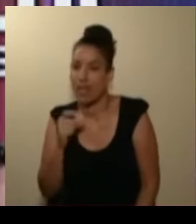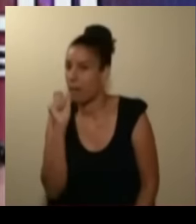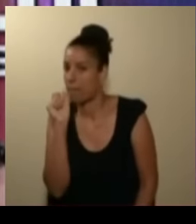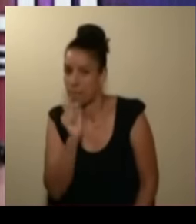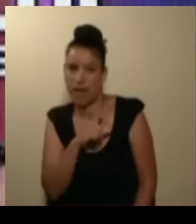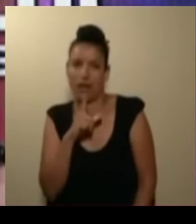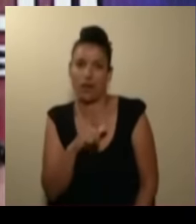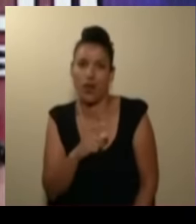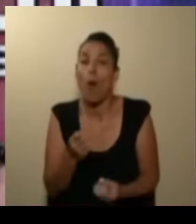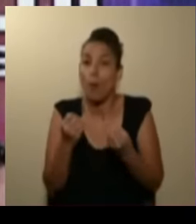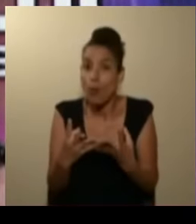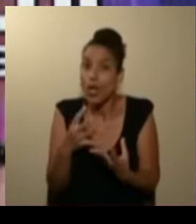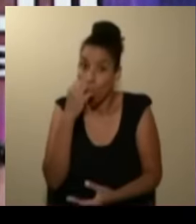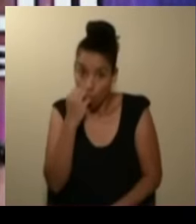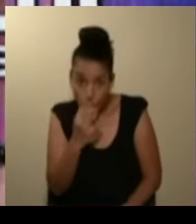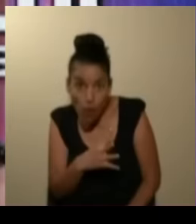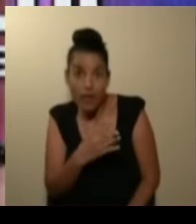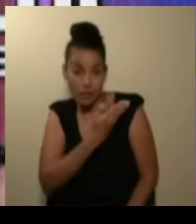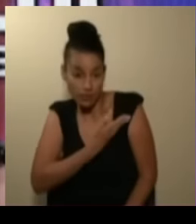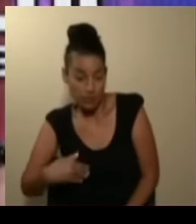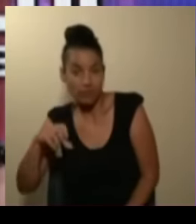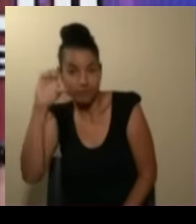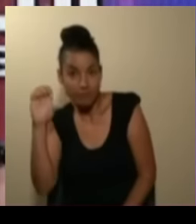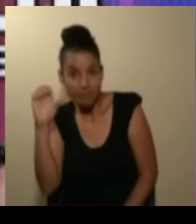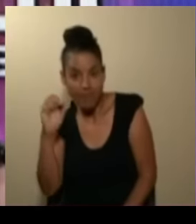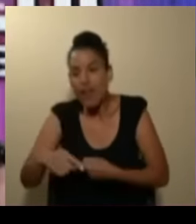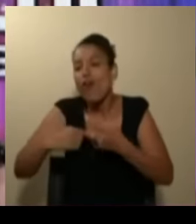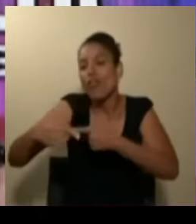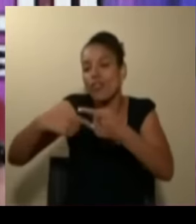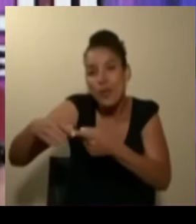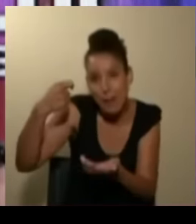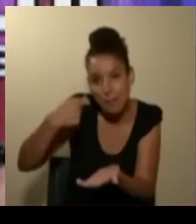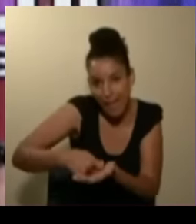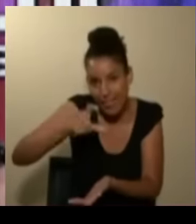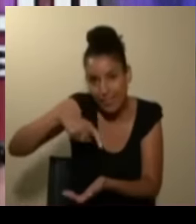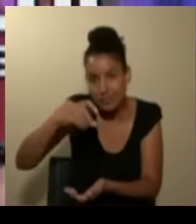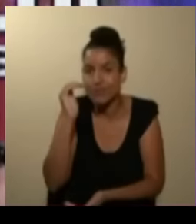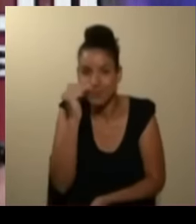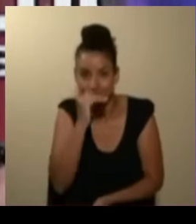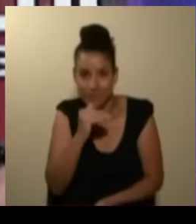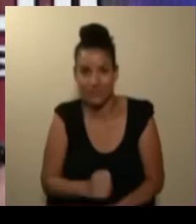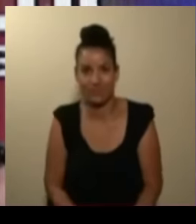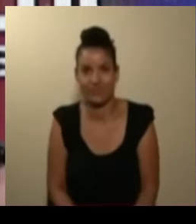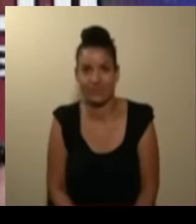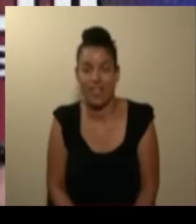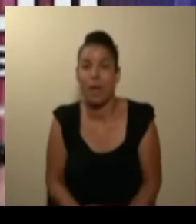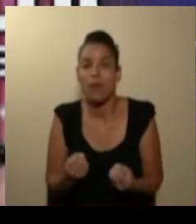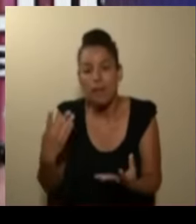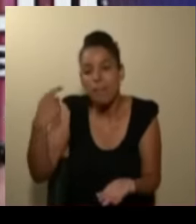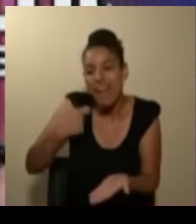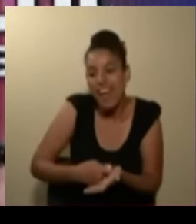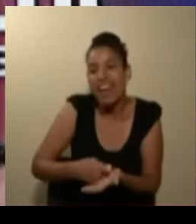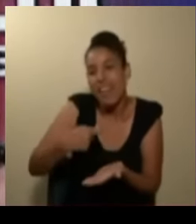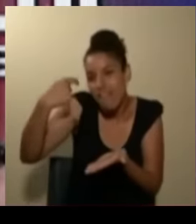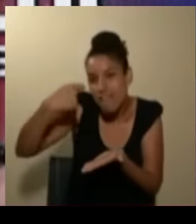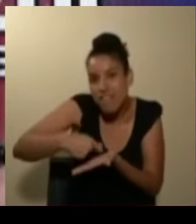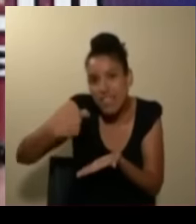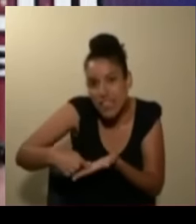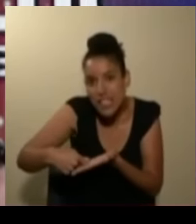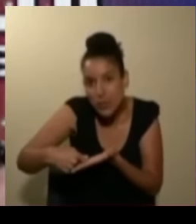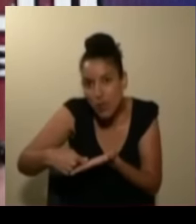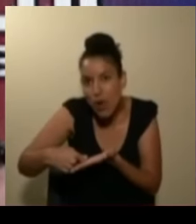empleadores van a seguir pagando con medios electrónicos. Pero ¿cuál es la única ventaja de pagar en efectivo? Ventaja, entre comillas, que